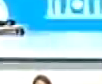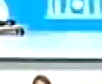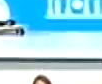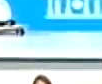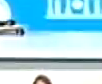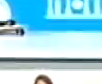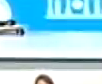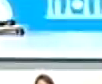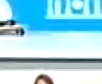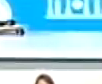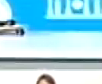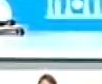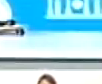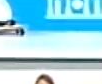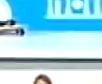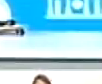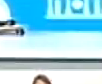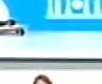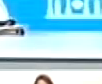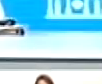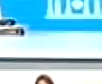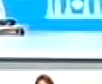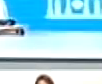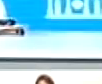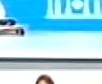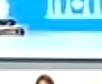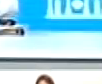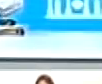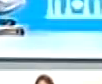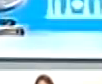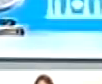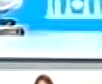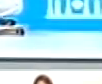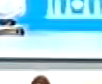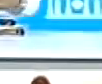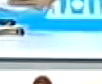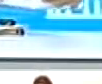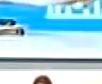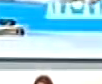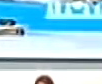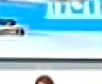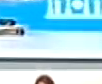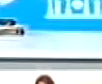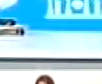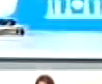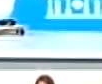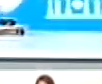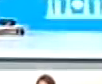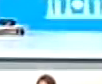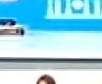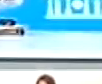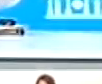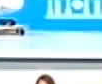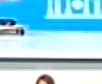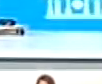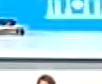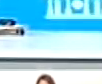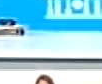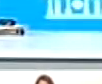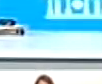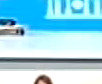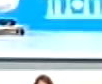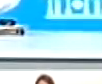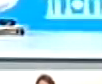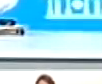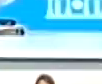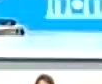cuando lo necesita que el pueblo siempre tenga el abrazo protector de una revolución